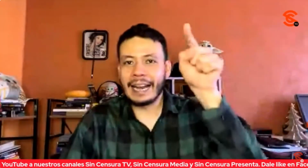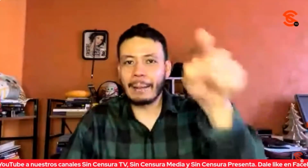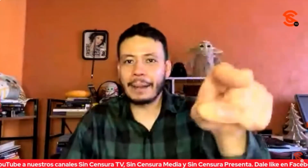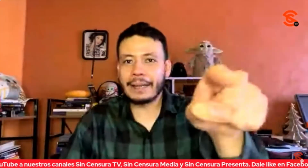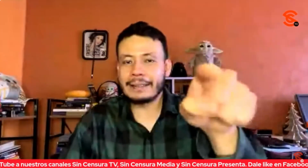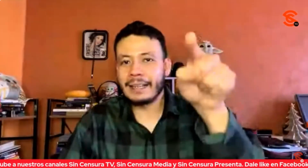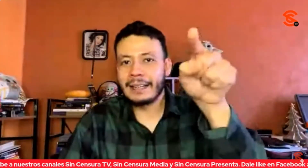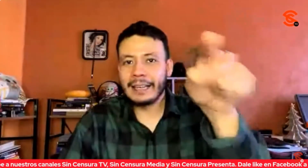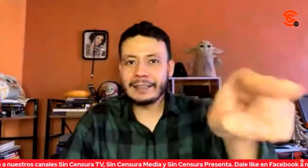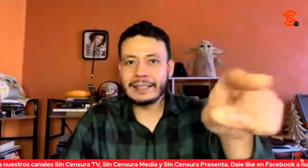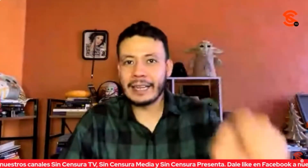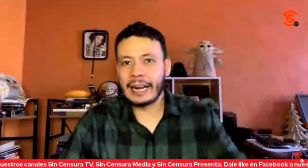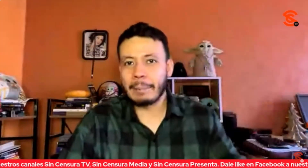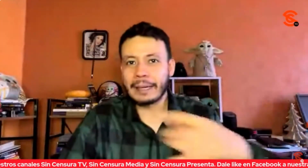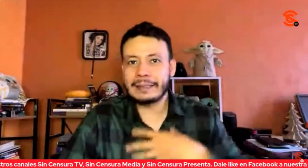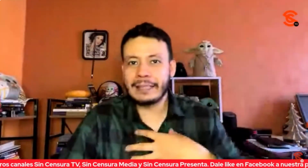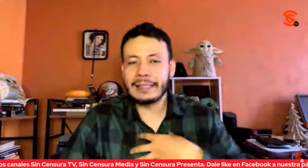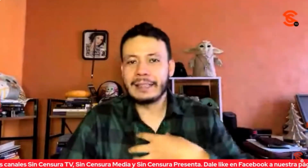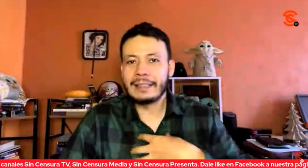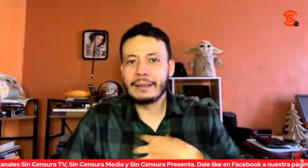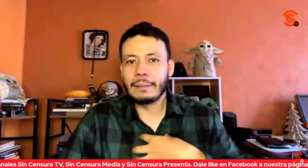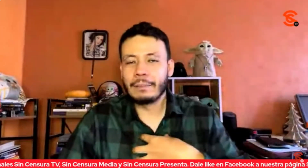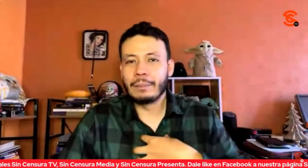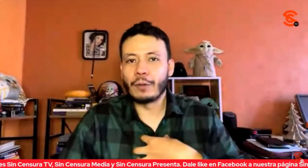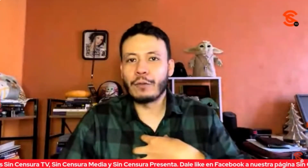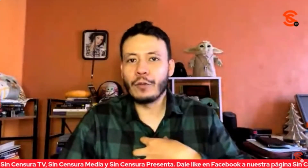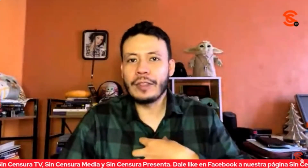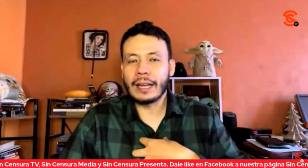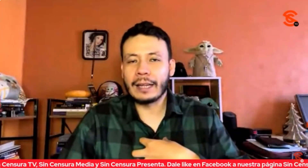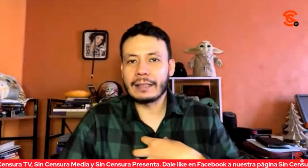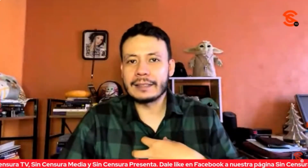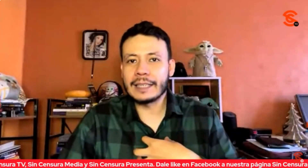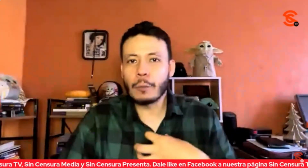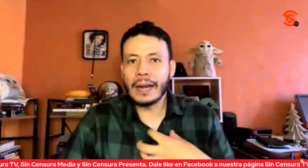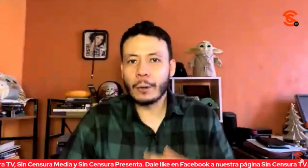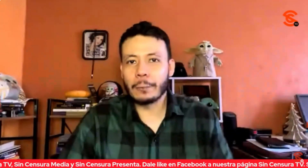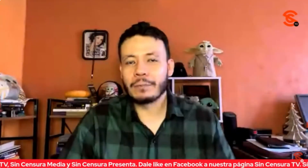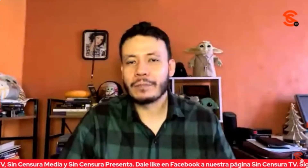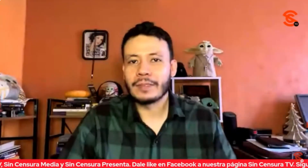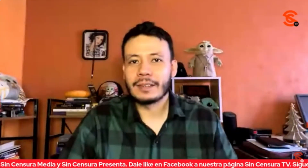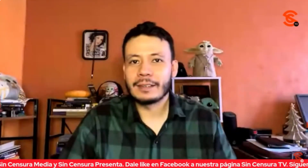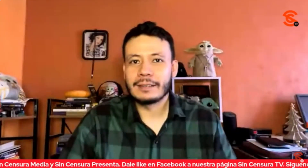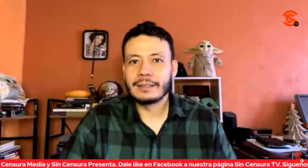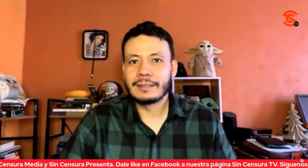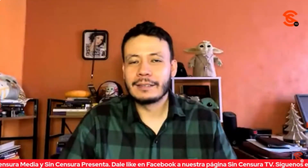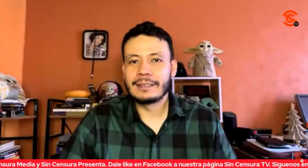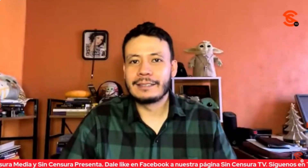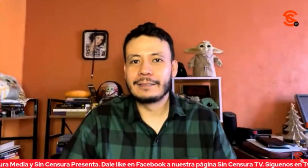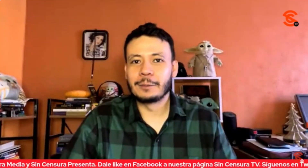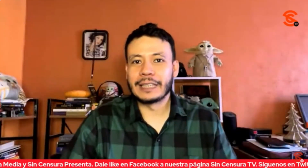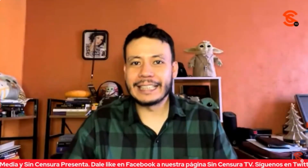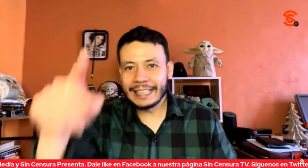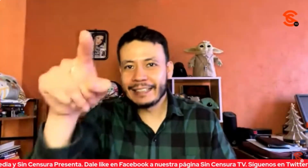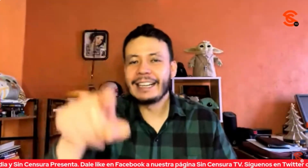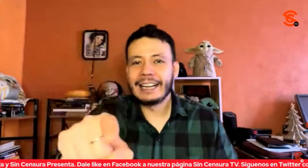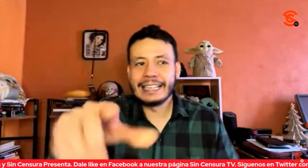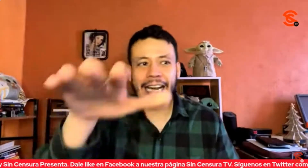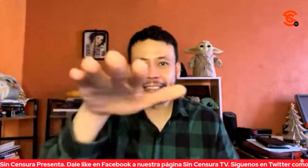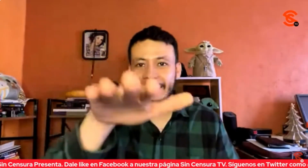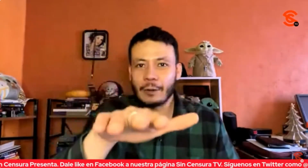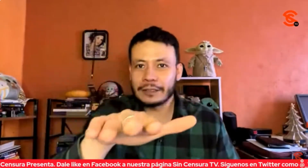presidente, también va a la parte ética, a la parte profunda de ser humano, porque